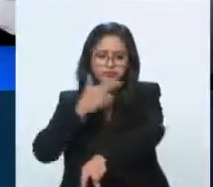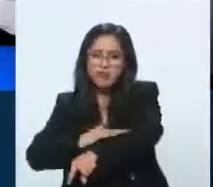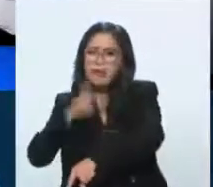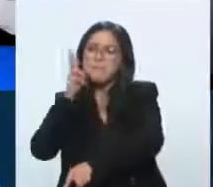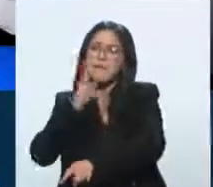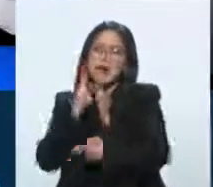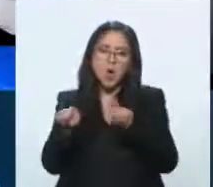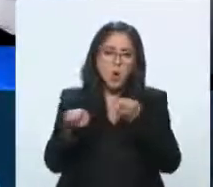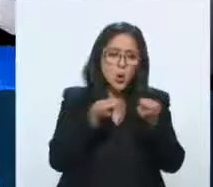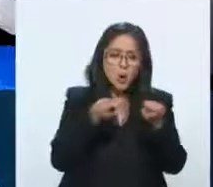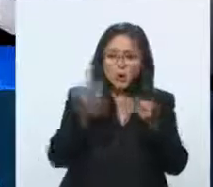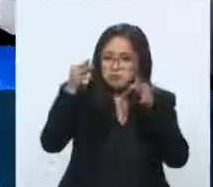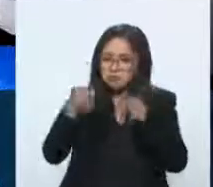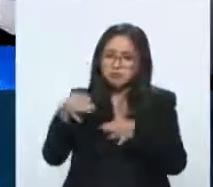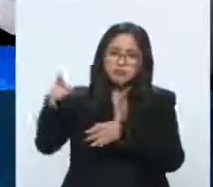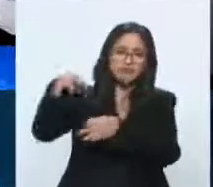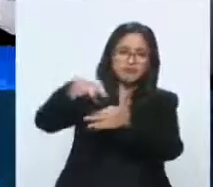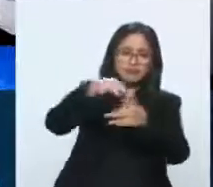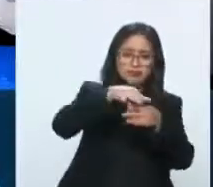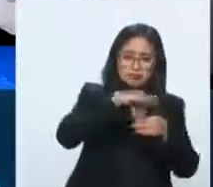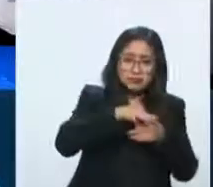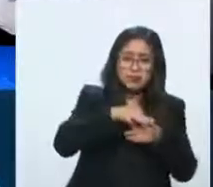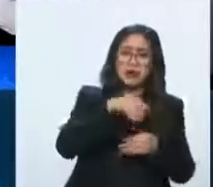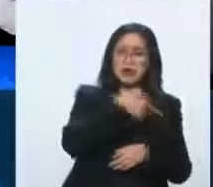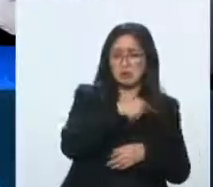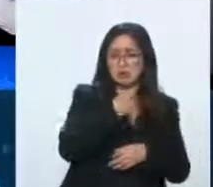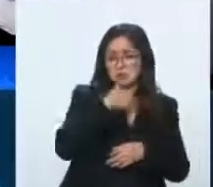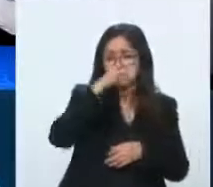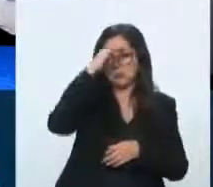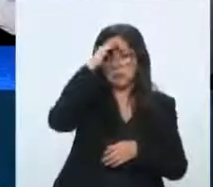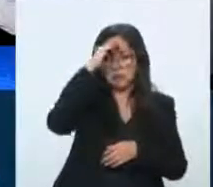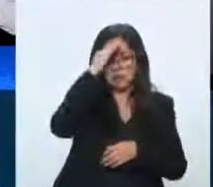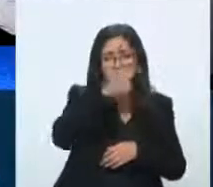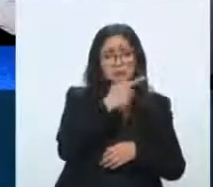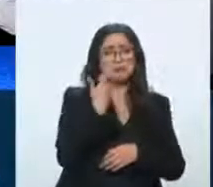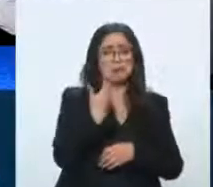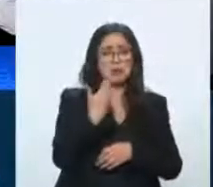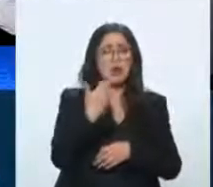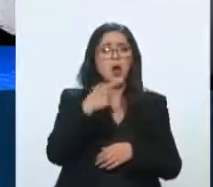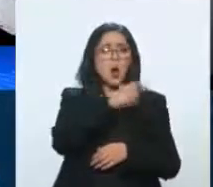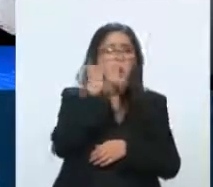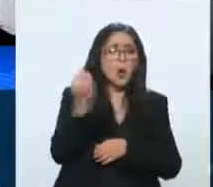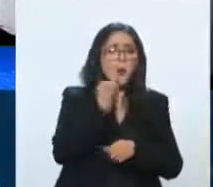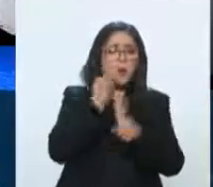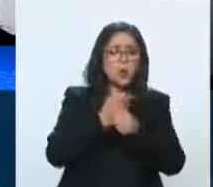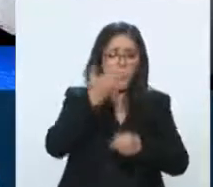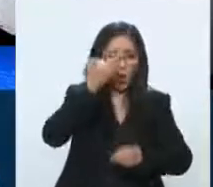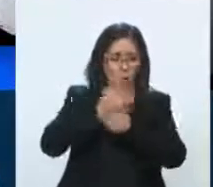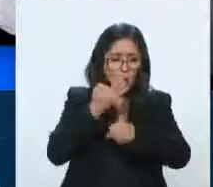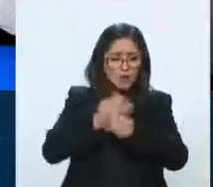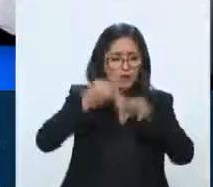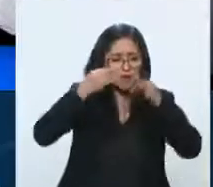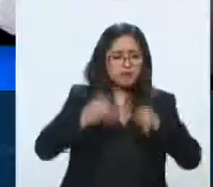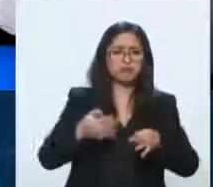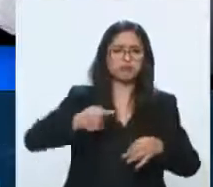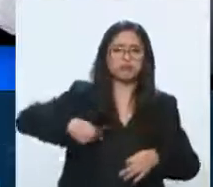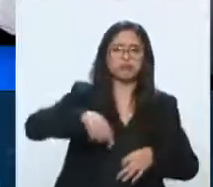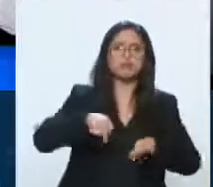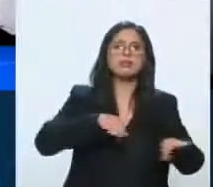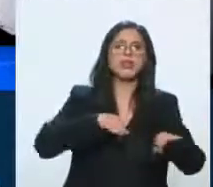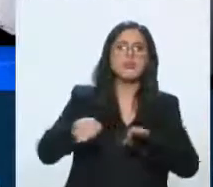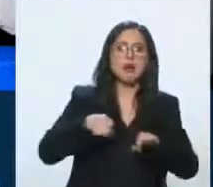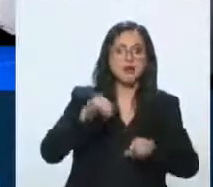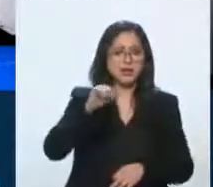me parece que también es una garantía de la calidad de lo que se hizo. Creo